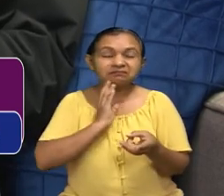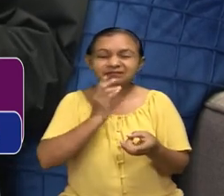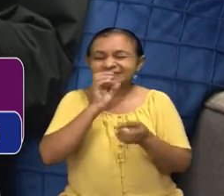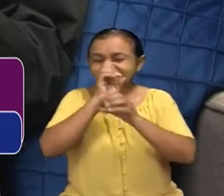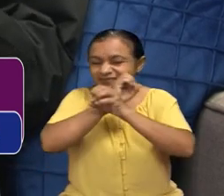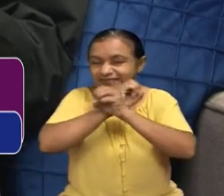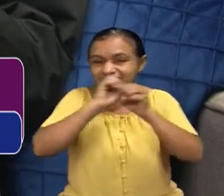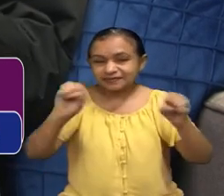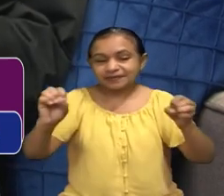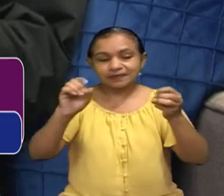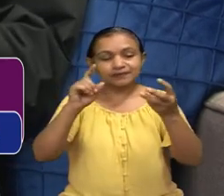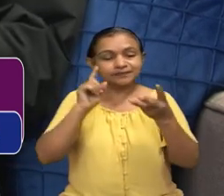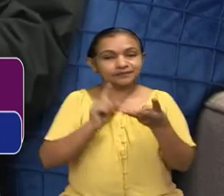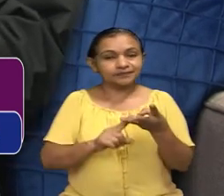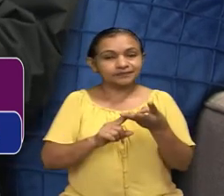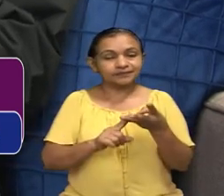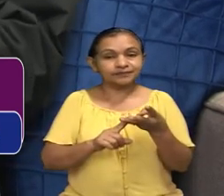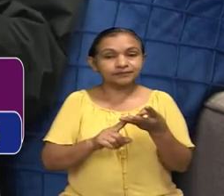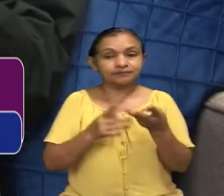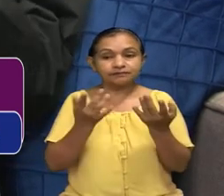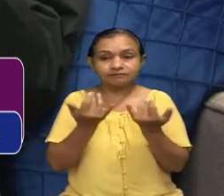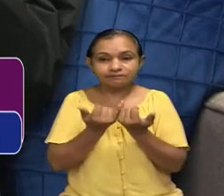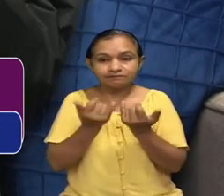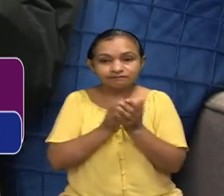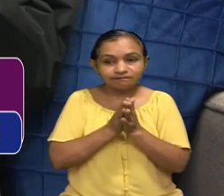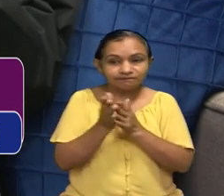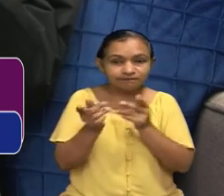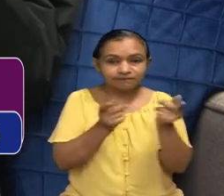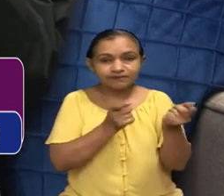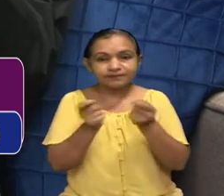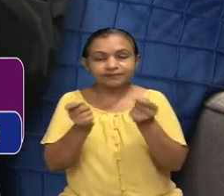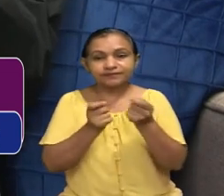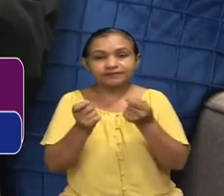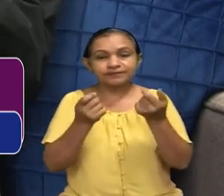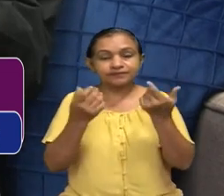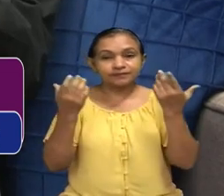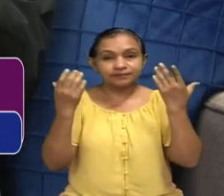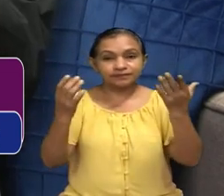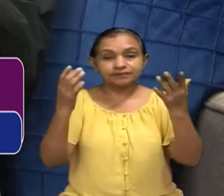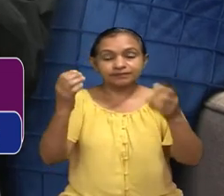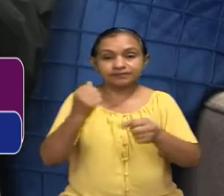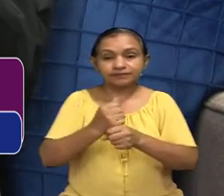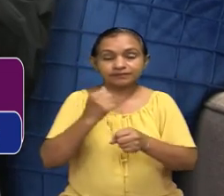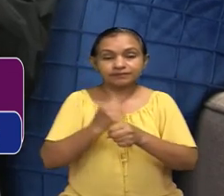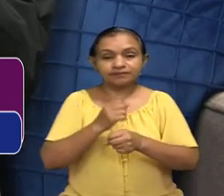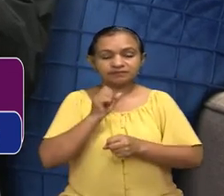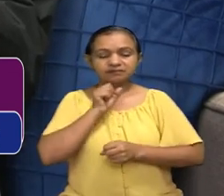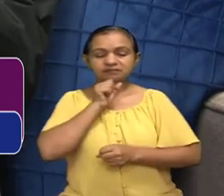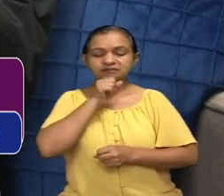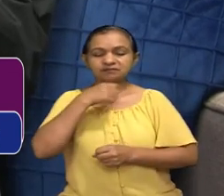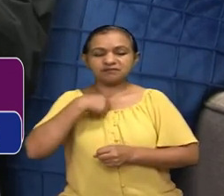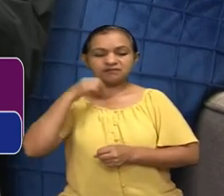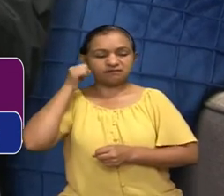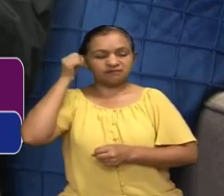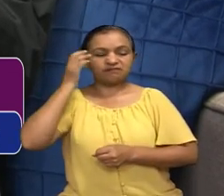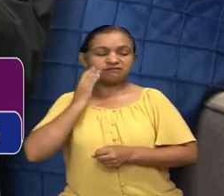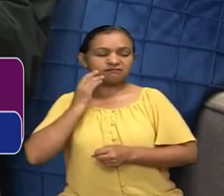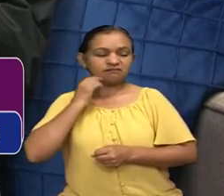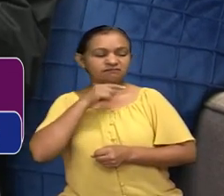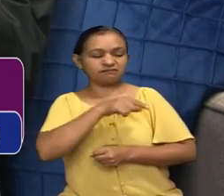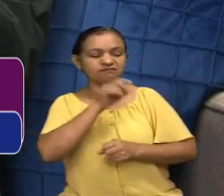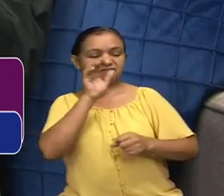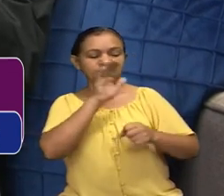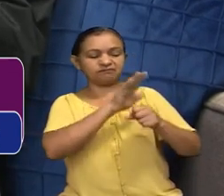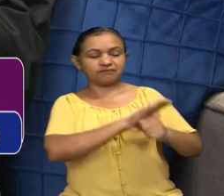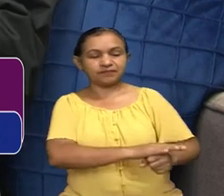¿ah? Porque no tienen la expertise para dominar los procedimientos administrativos, sí,